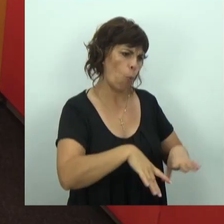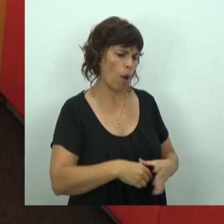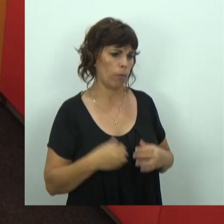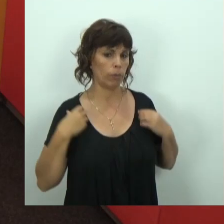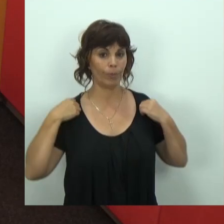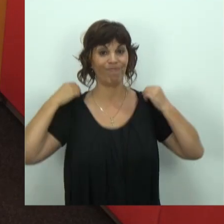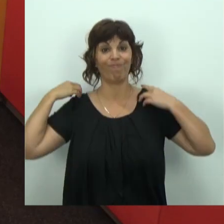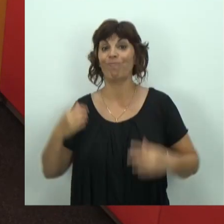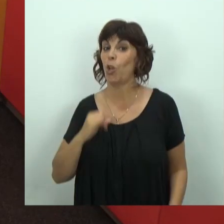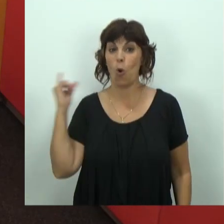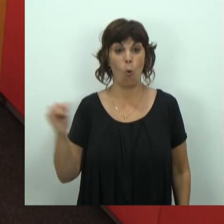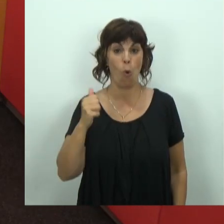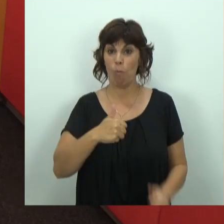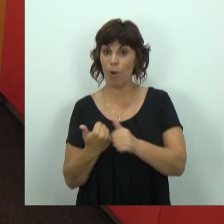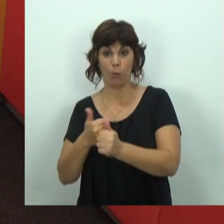enseñó Jesucristo.